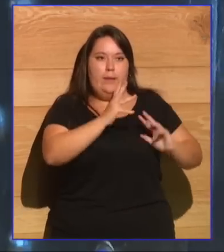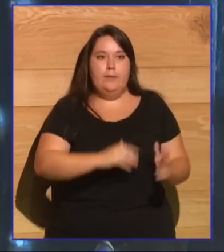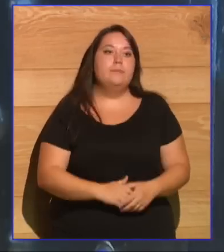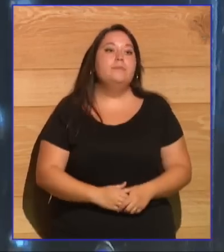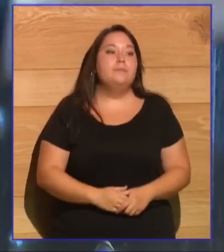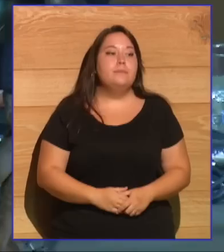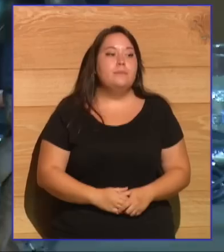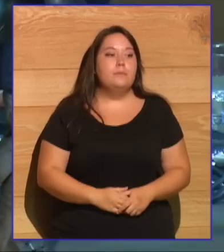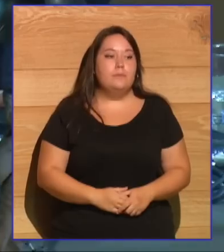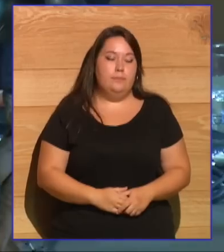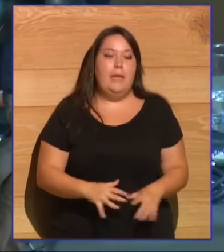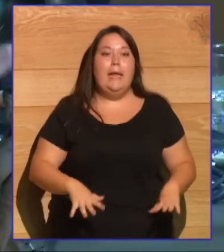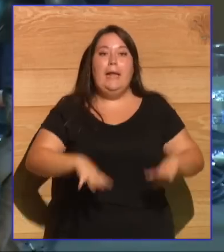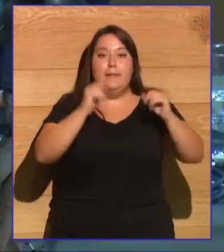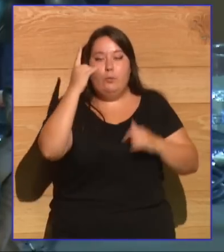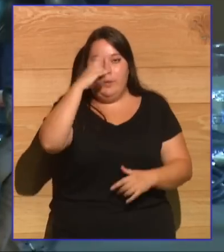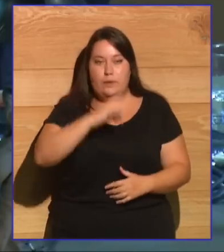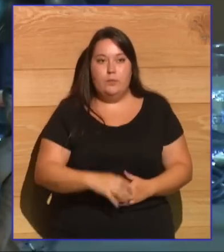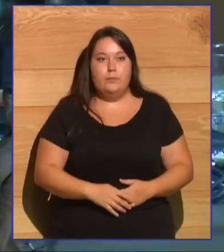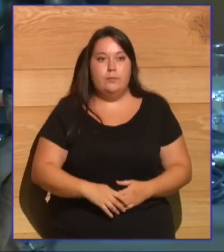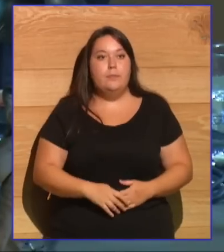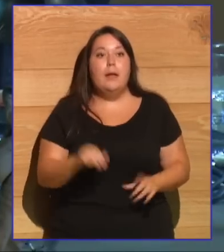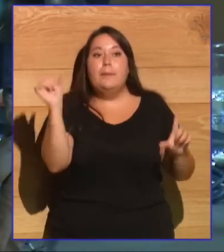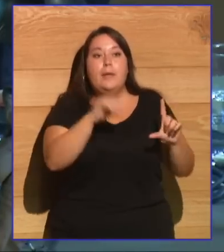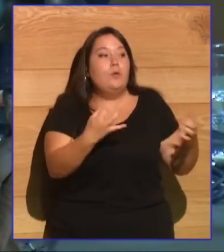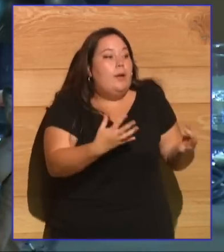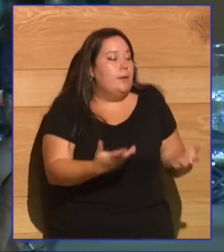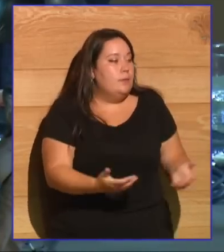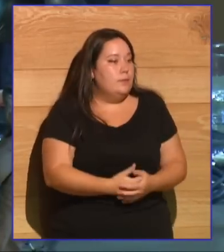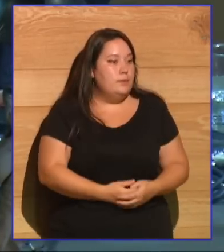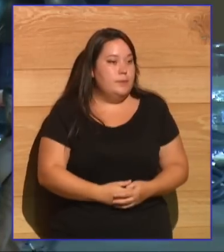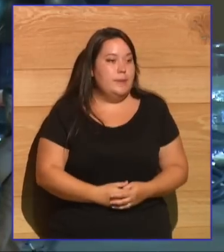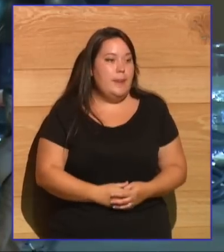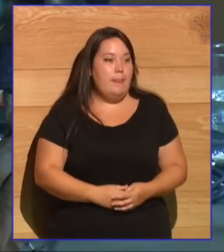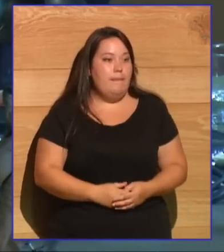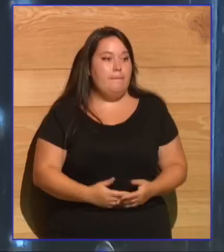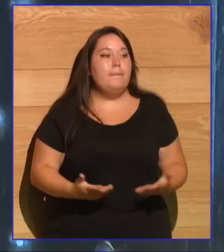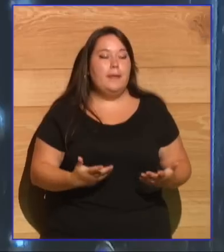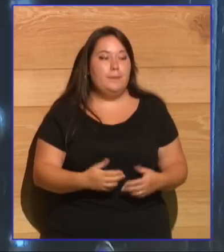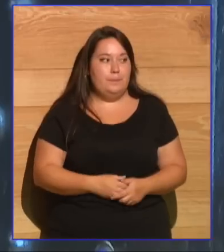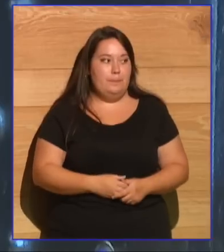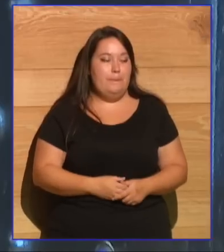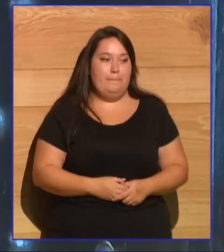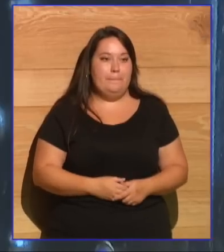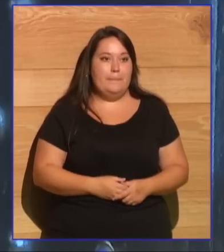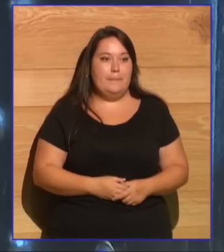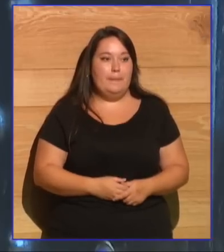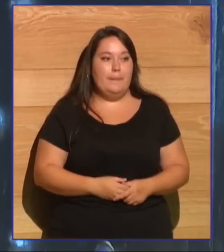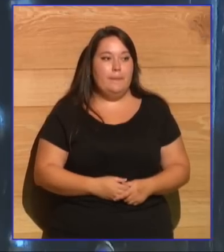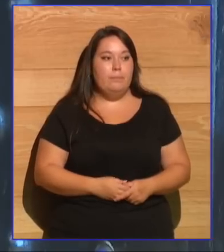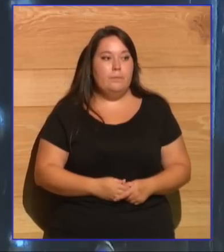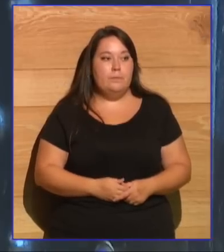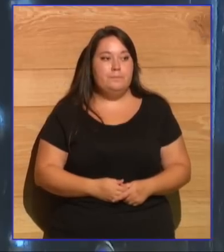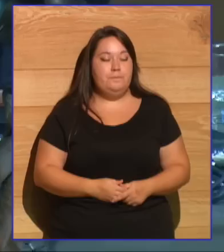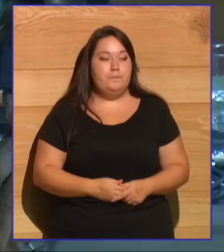el templo maldito la película que que que onda y todas las películas de